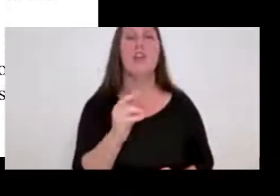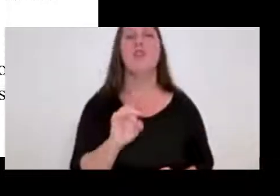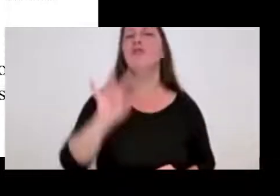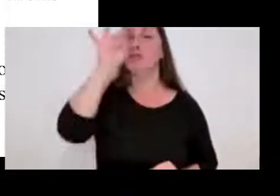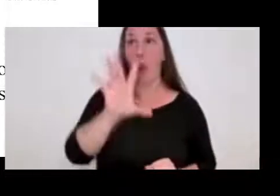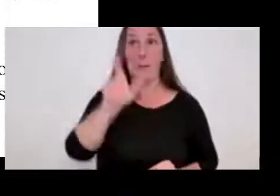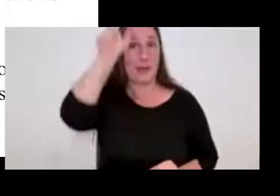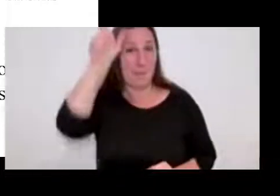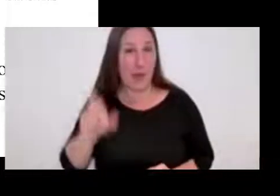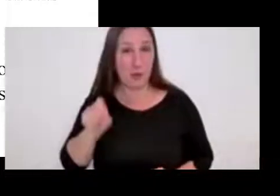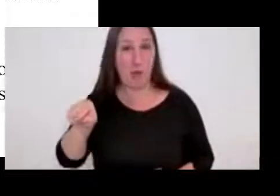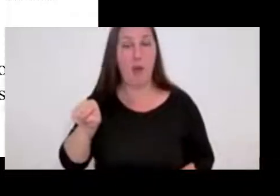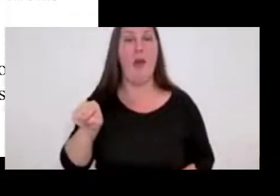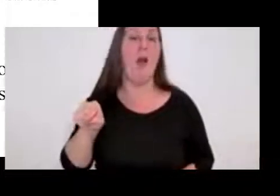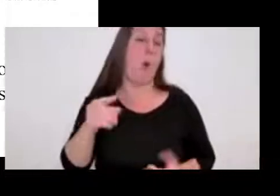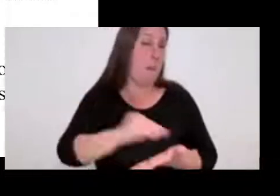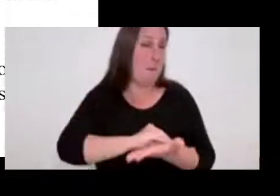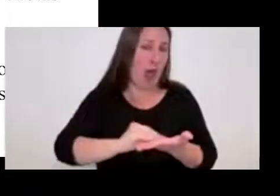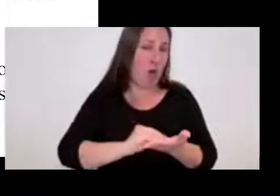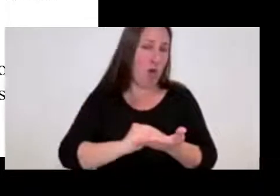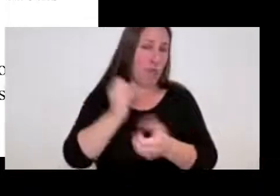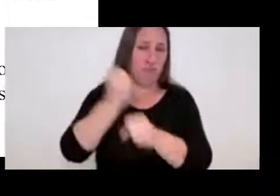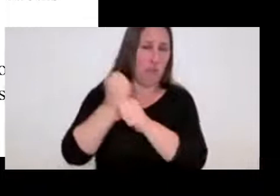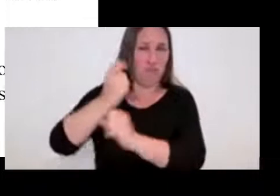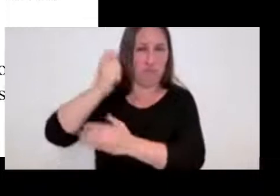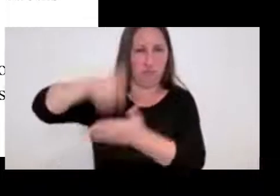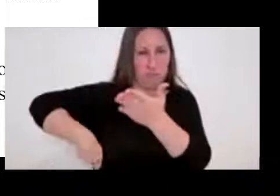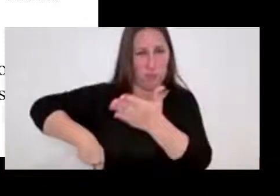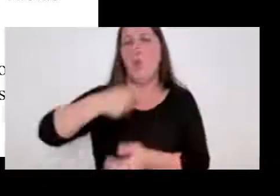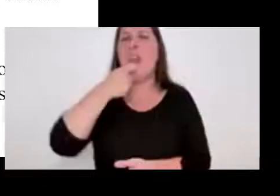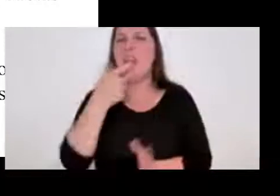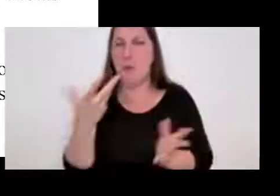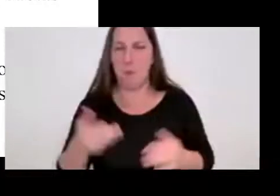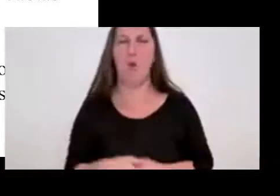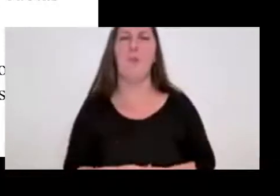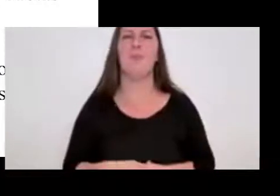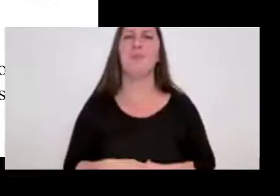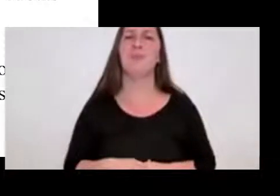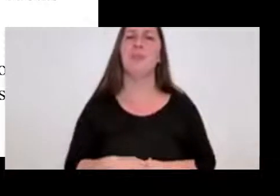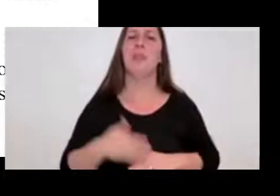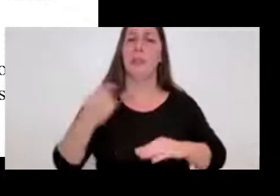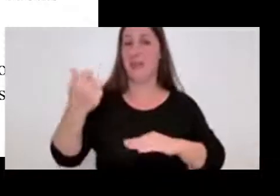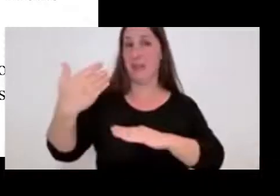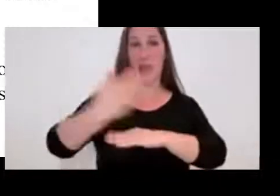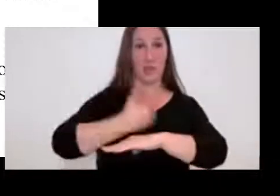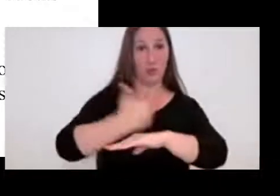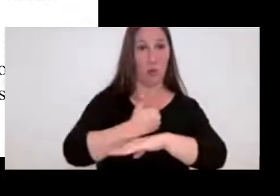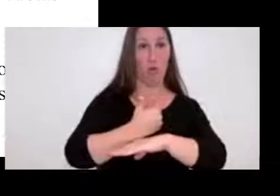contribuyente, un empleado en relación de dependencia, tomemos como ejemplo, va a tener ingresos que van entre